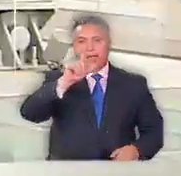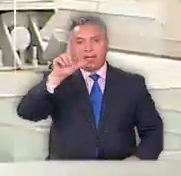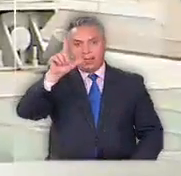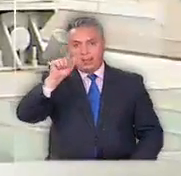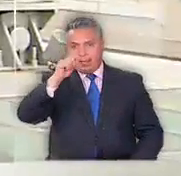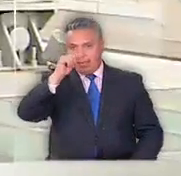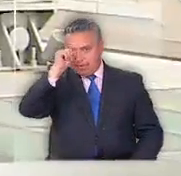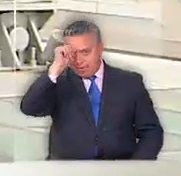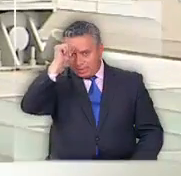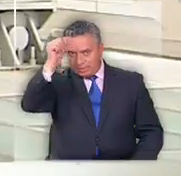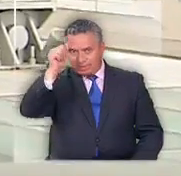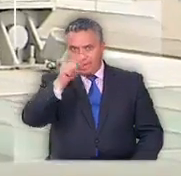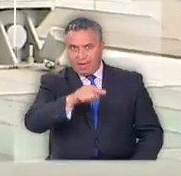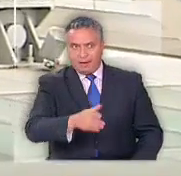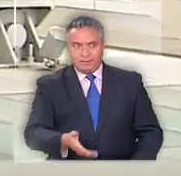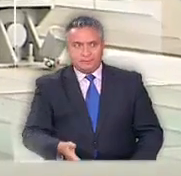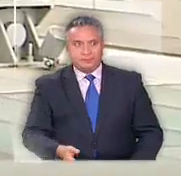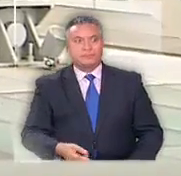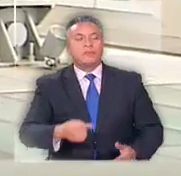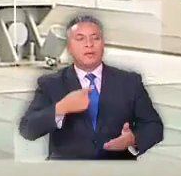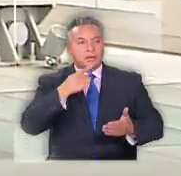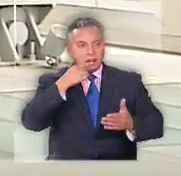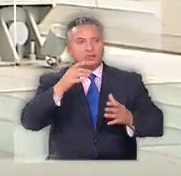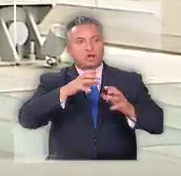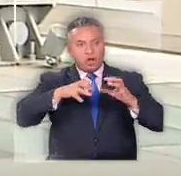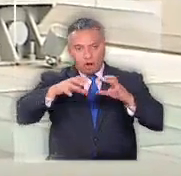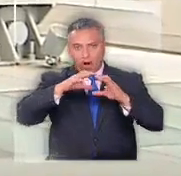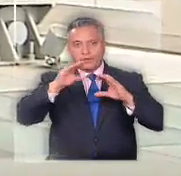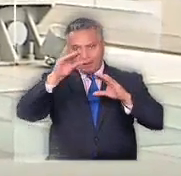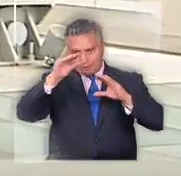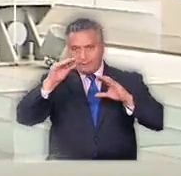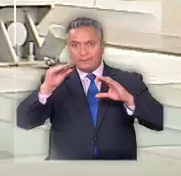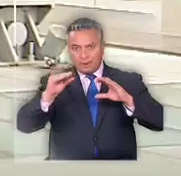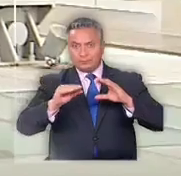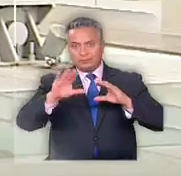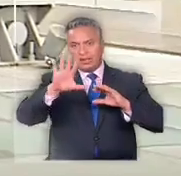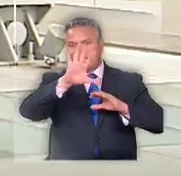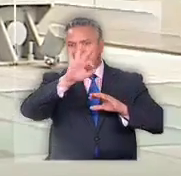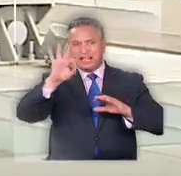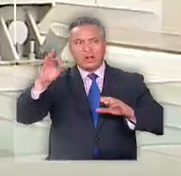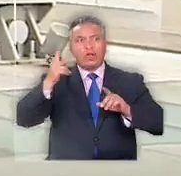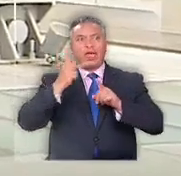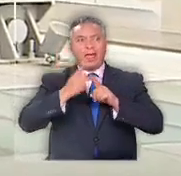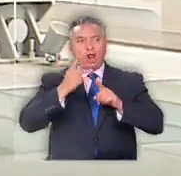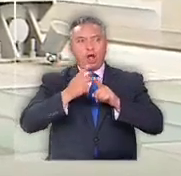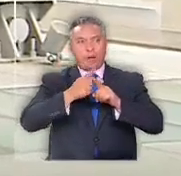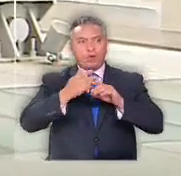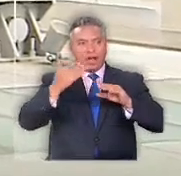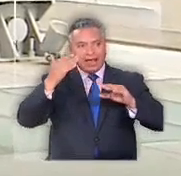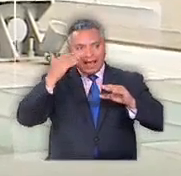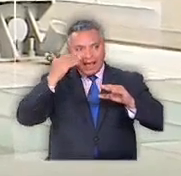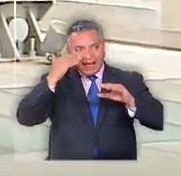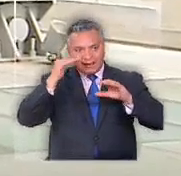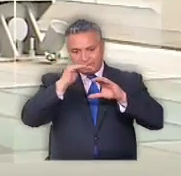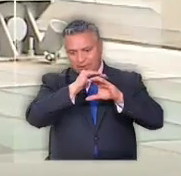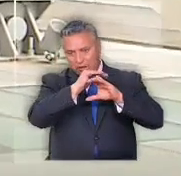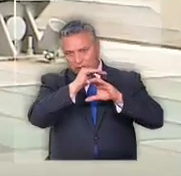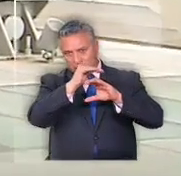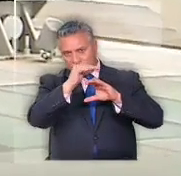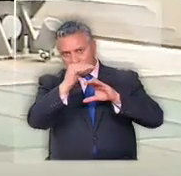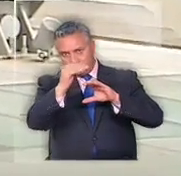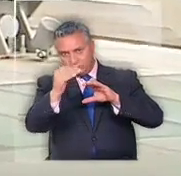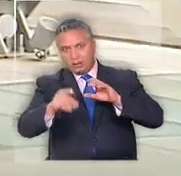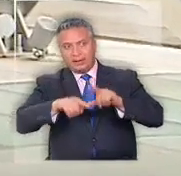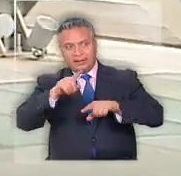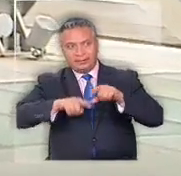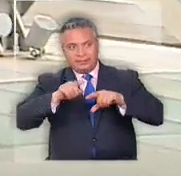Suchai va a estar orbitando en una órbita baja, mencionada, de 500 kilómetros. Eso es casi rozando la superficie de la